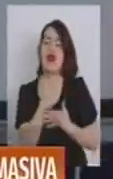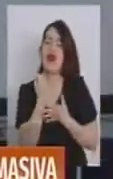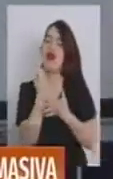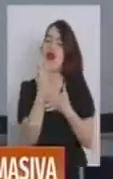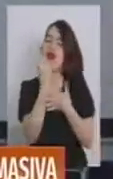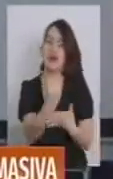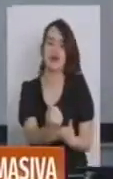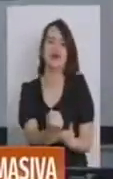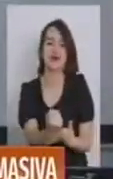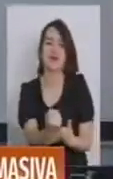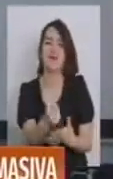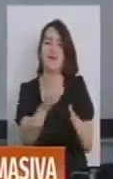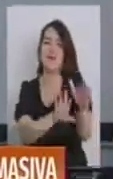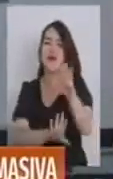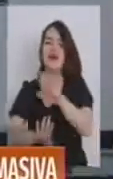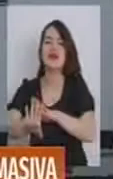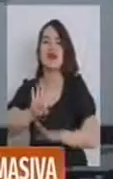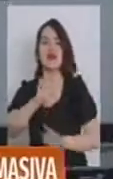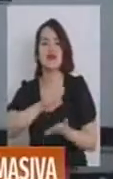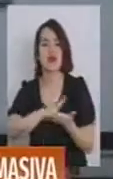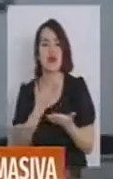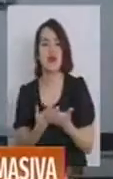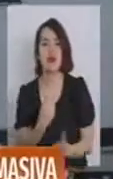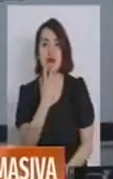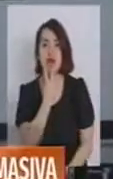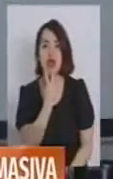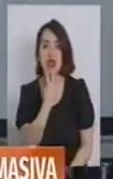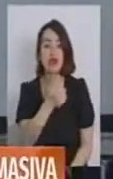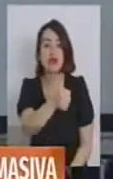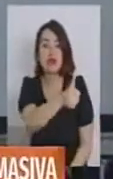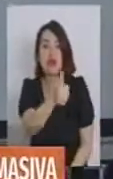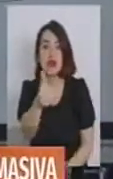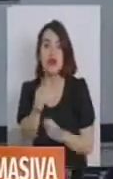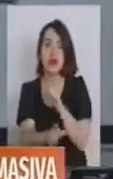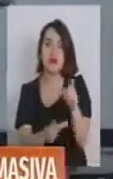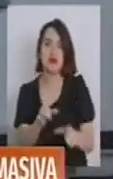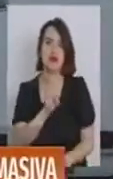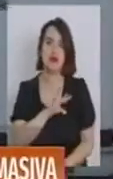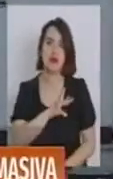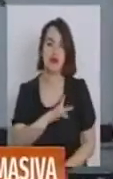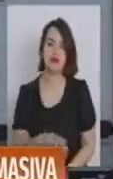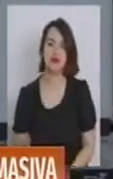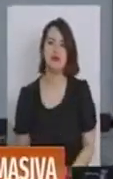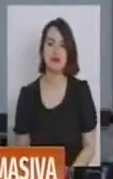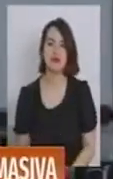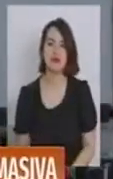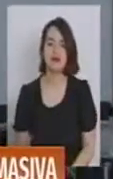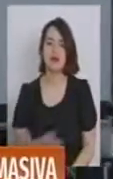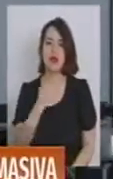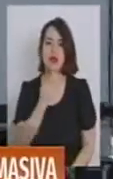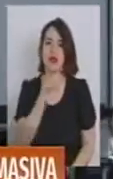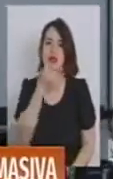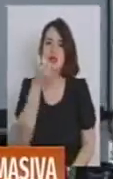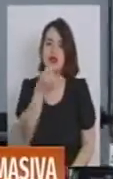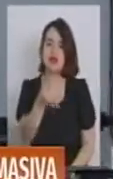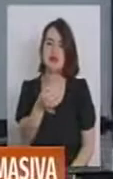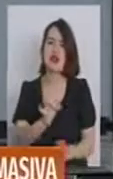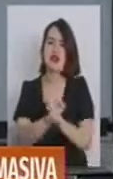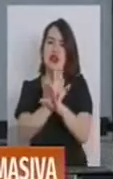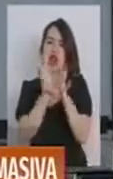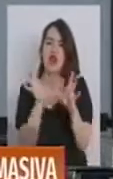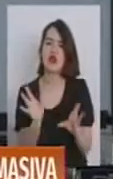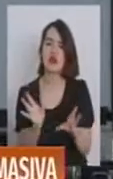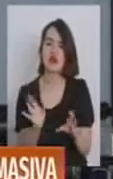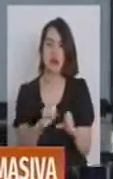eficaz para proteger mejor la salud y la vida de todos nuestros compatriotas. Pero quiero decirlo también en forma fuerte y clara,